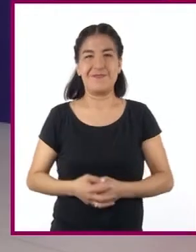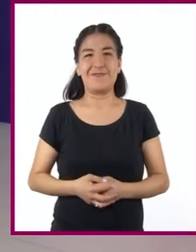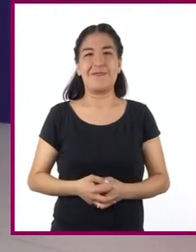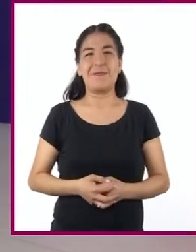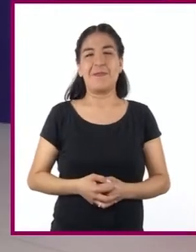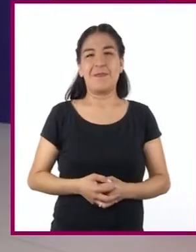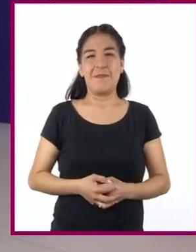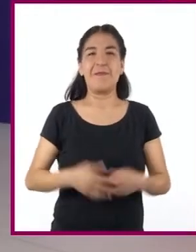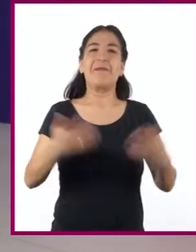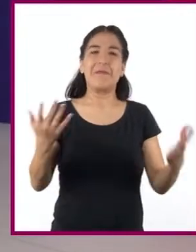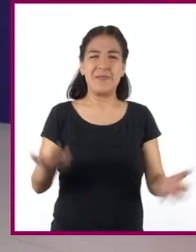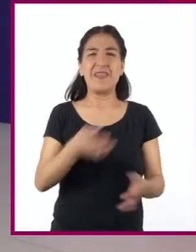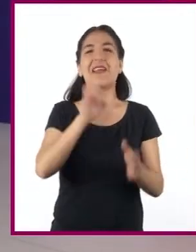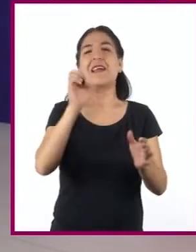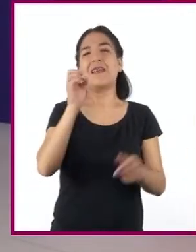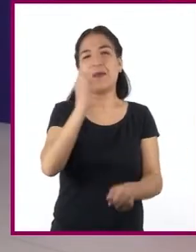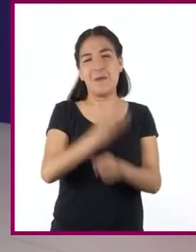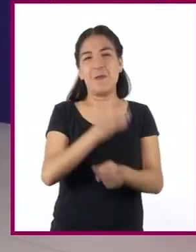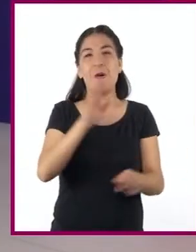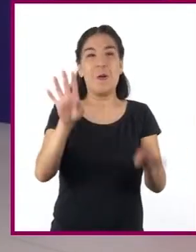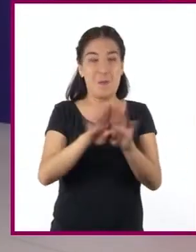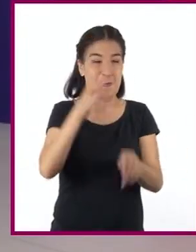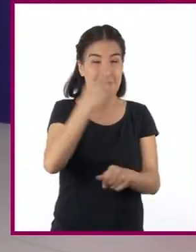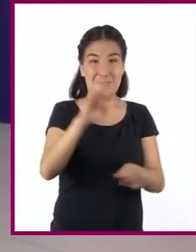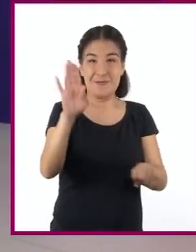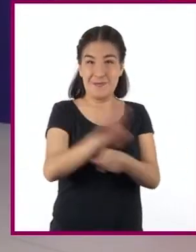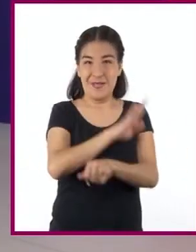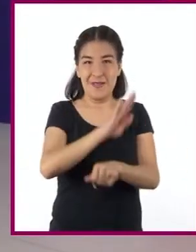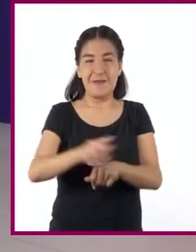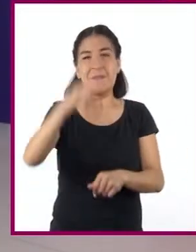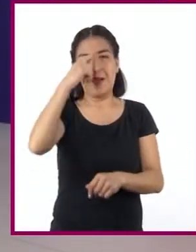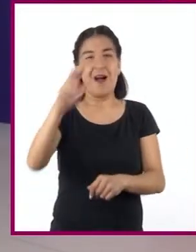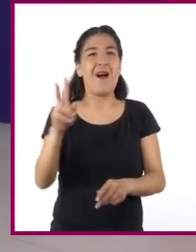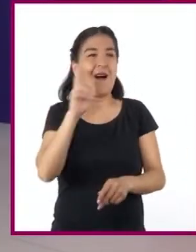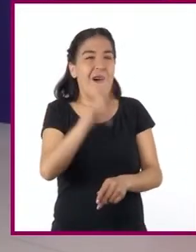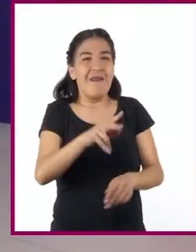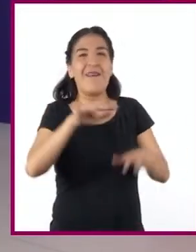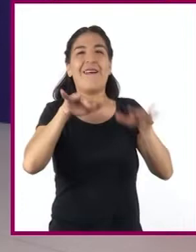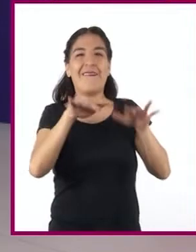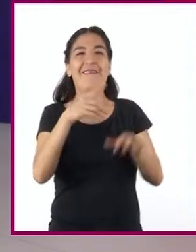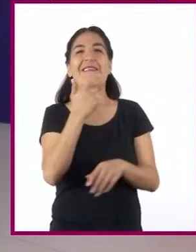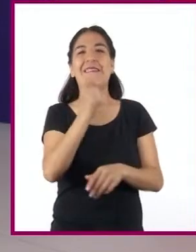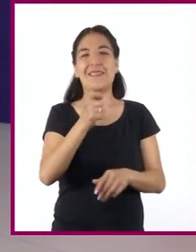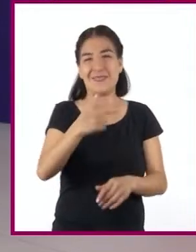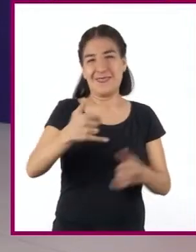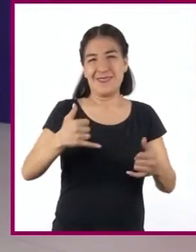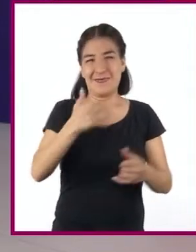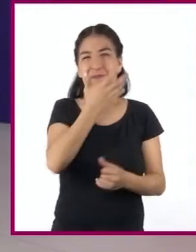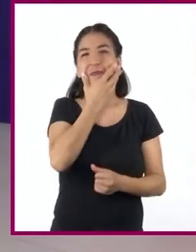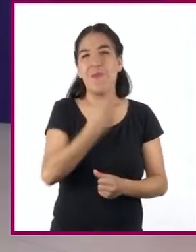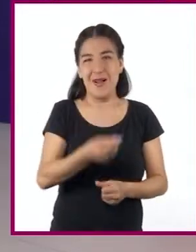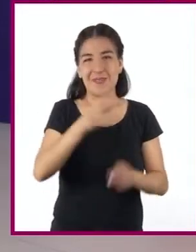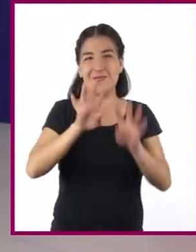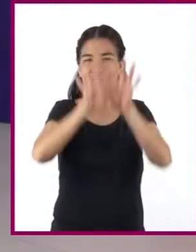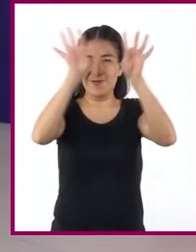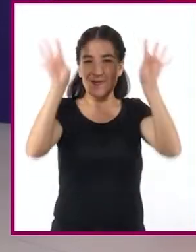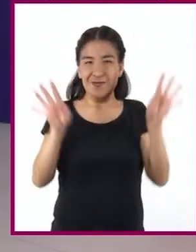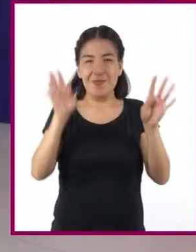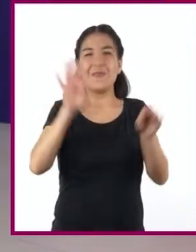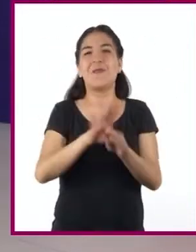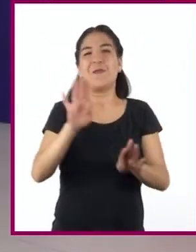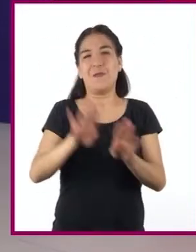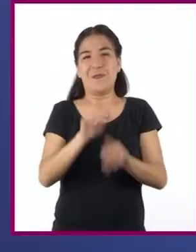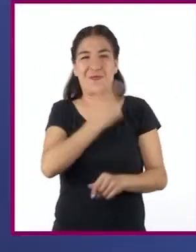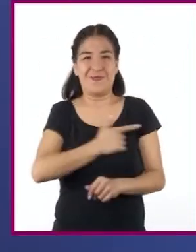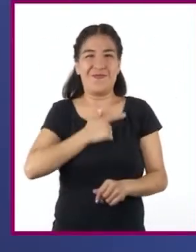Es decir, esas ventajas hacen más llamativos a los machos, por lo que tienen mayor oportunidad de ser elegidos por